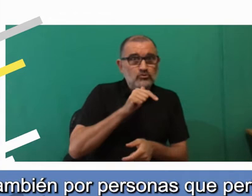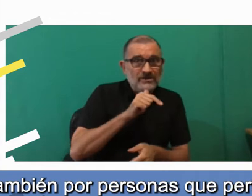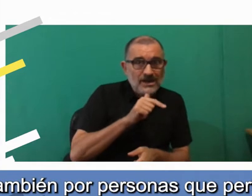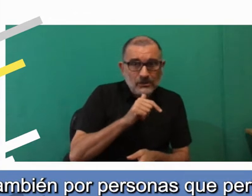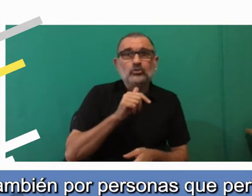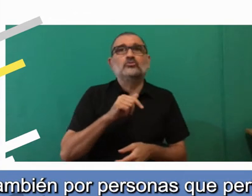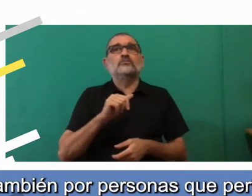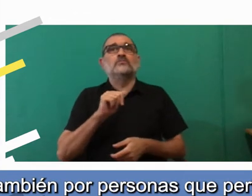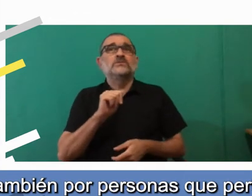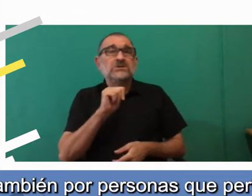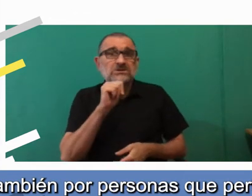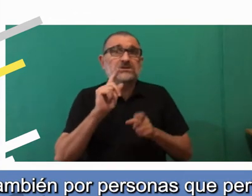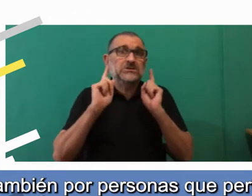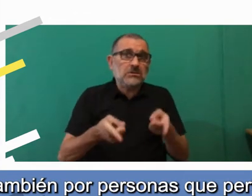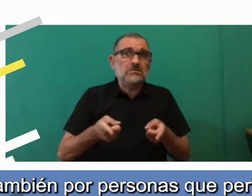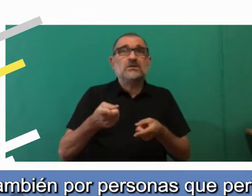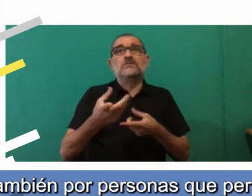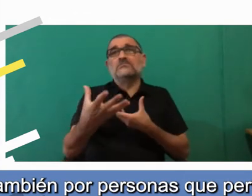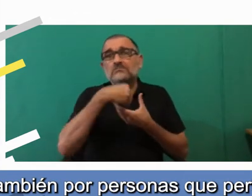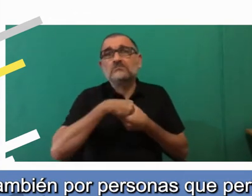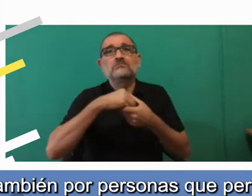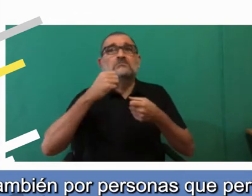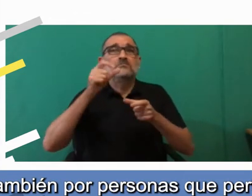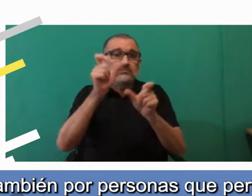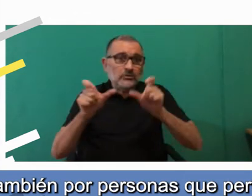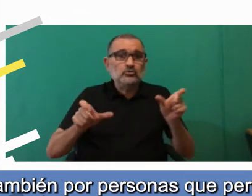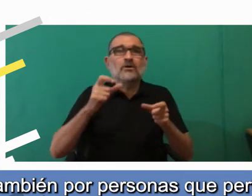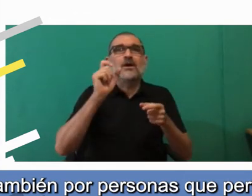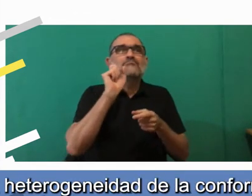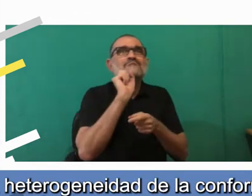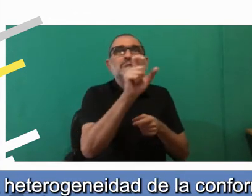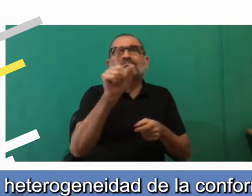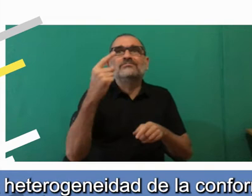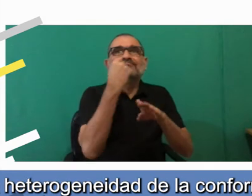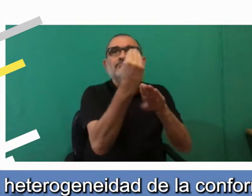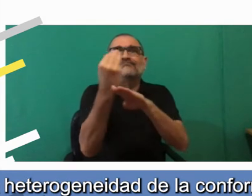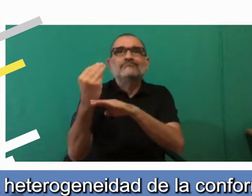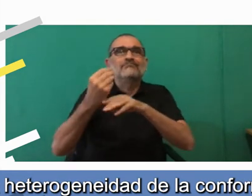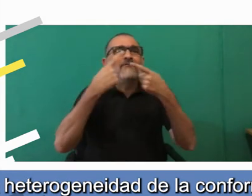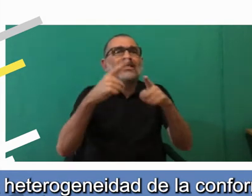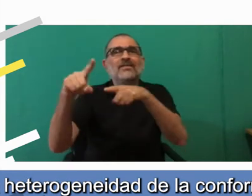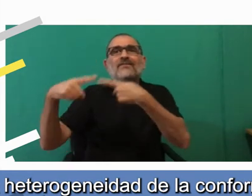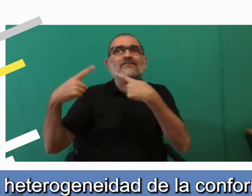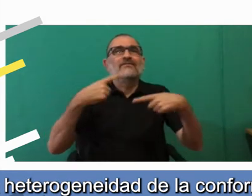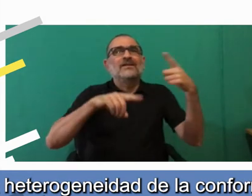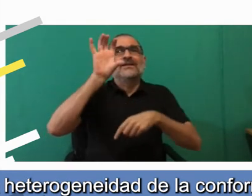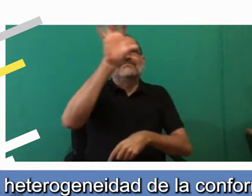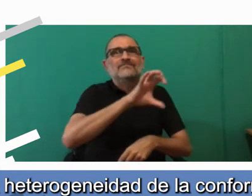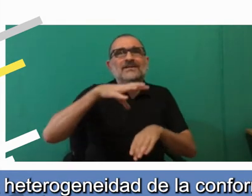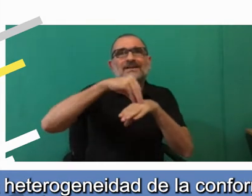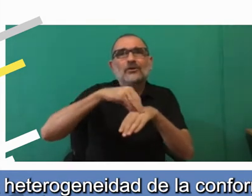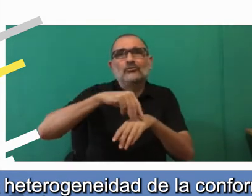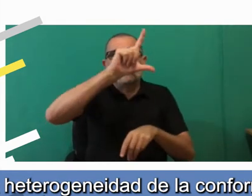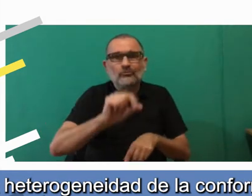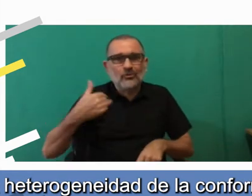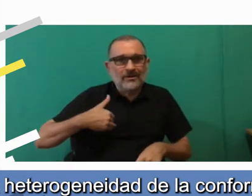por personas que pertenecen a distintos territorios de nuestro país. Esa heterogeneidad de la conformación del equipo